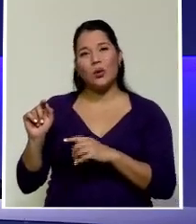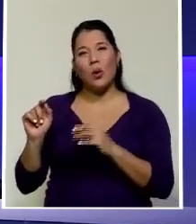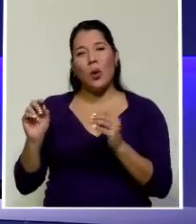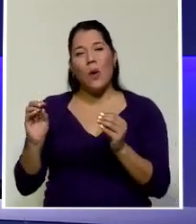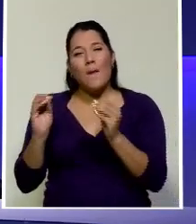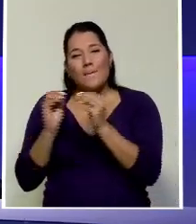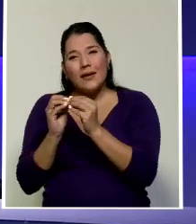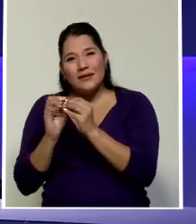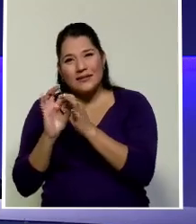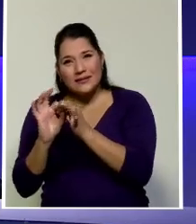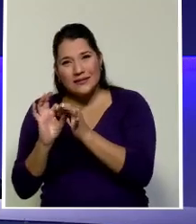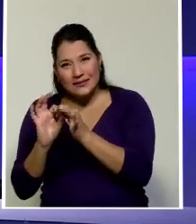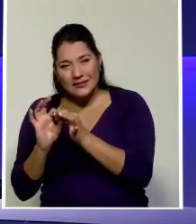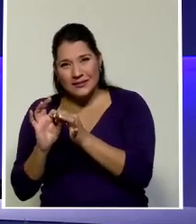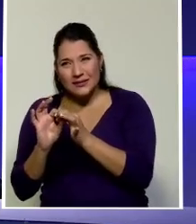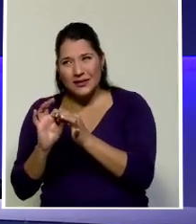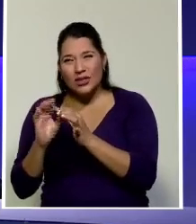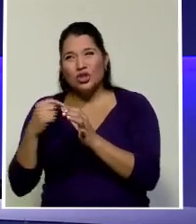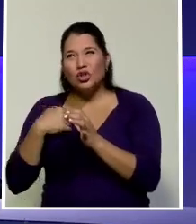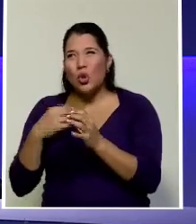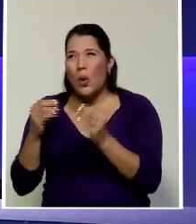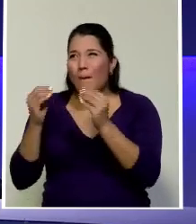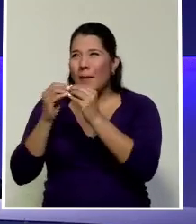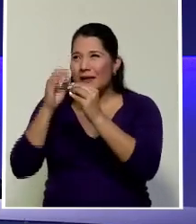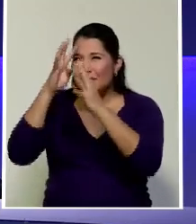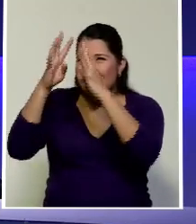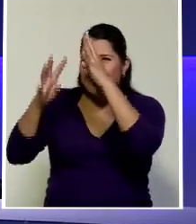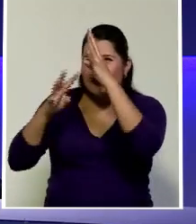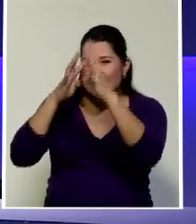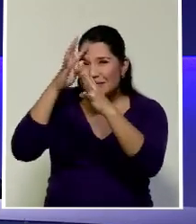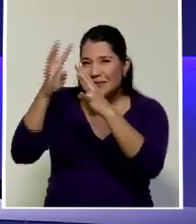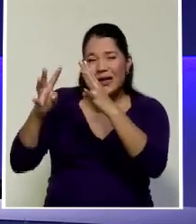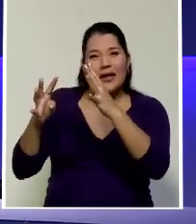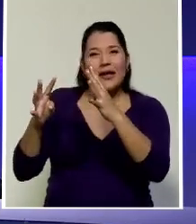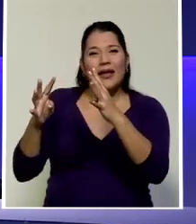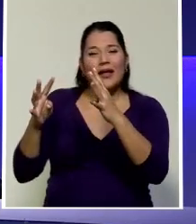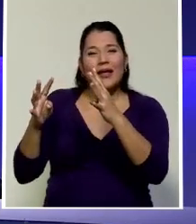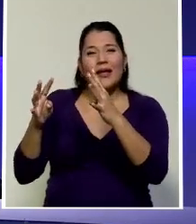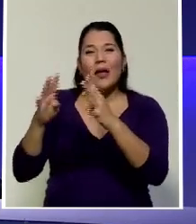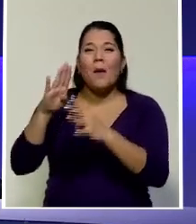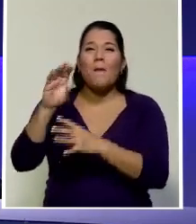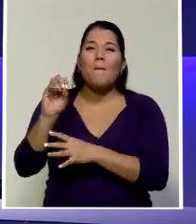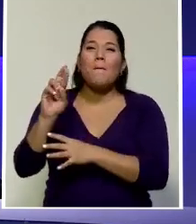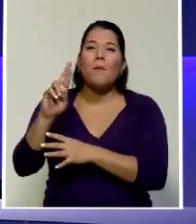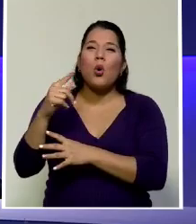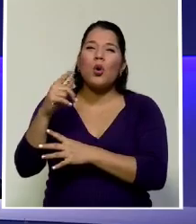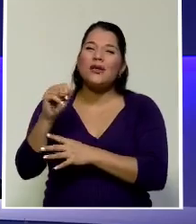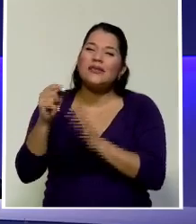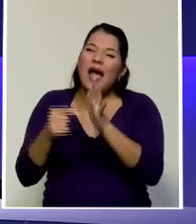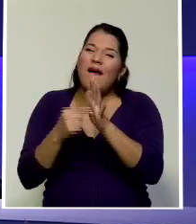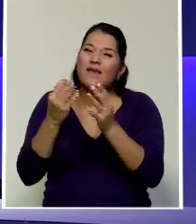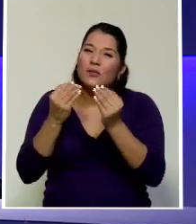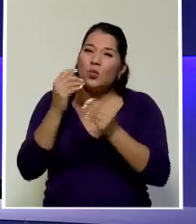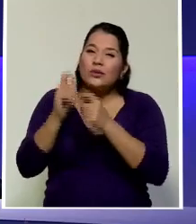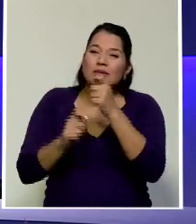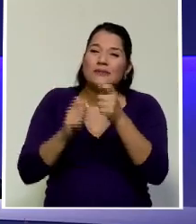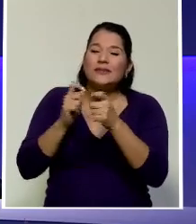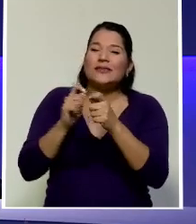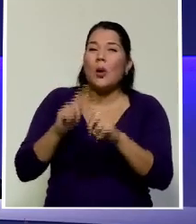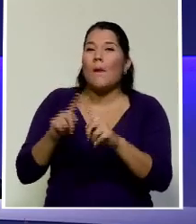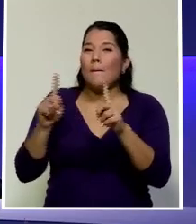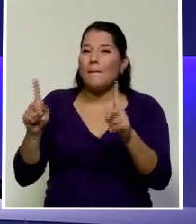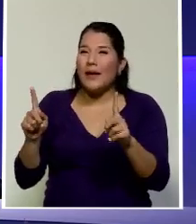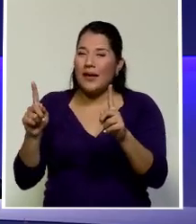identifico, que es más alucinatorio, ¿verdad? Como más etéreo tal vez. Ajá. Borges a veces concreta mucho, pero